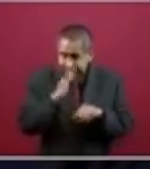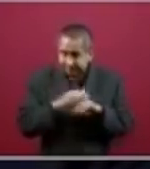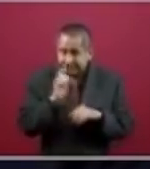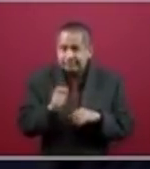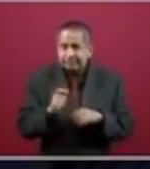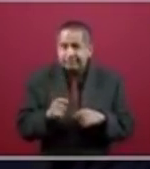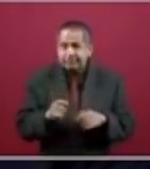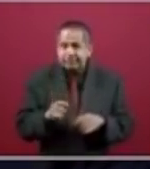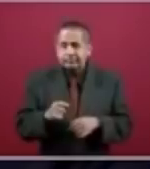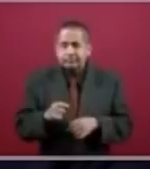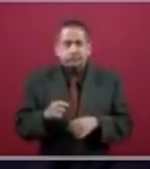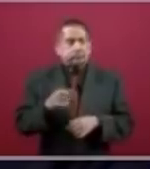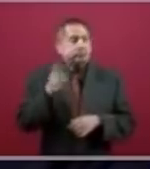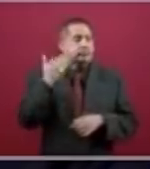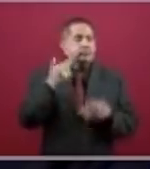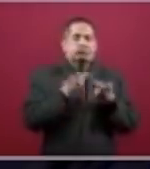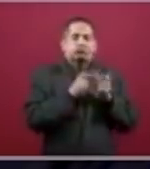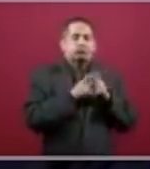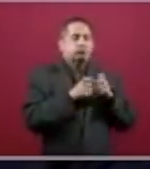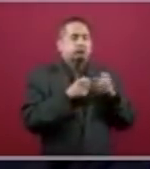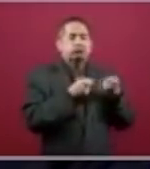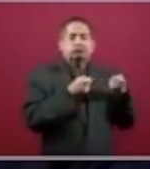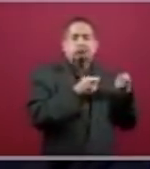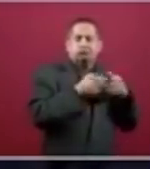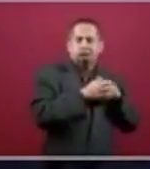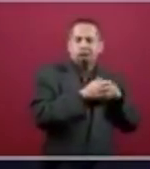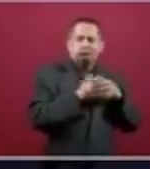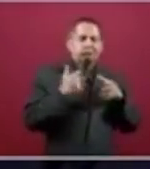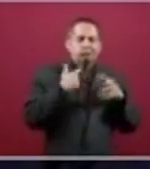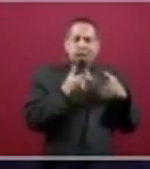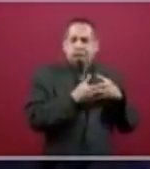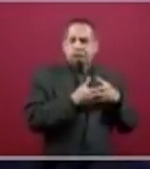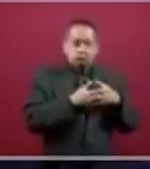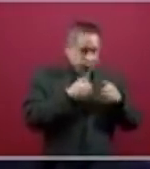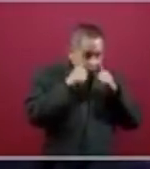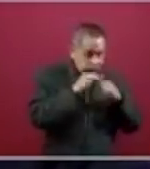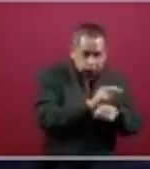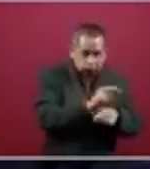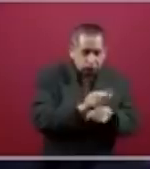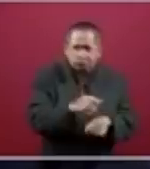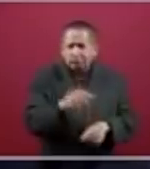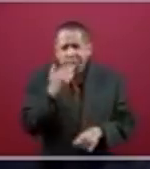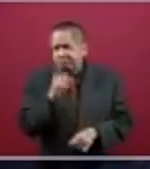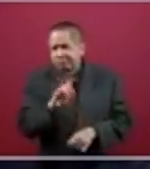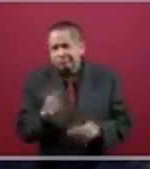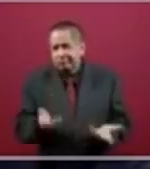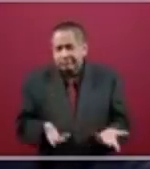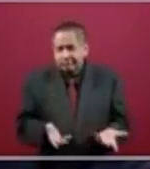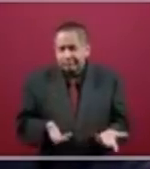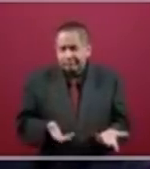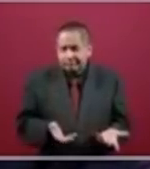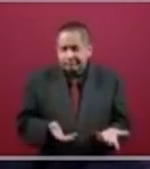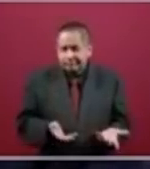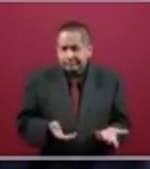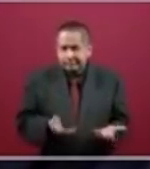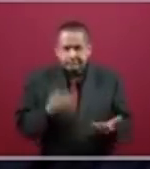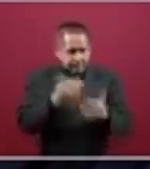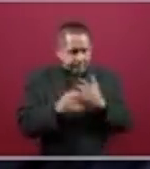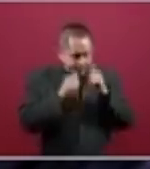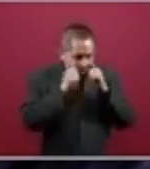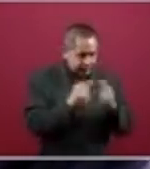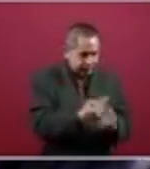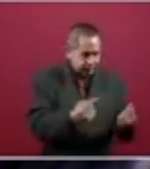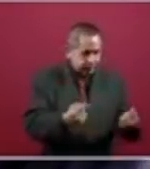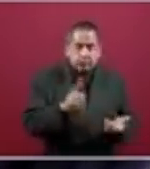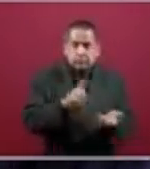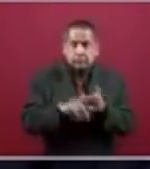de que por el neoliberalismo se dejaron de atender de manera directa las estancias infantiles